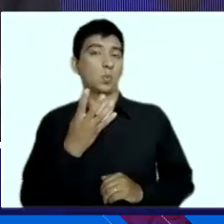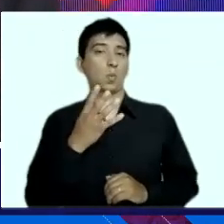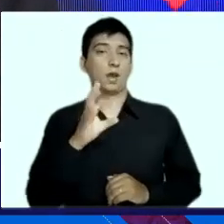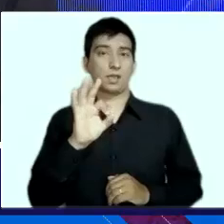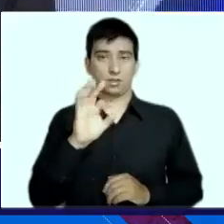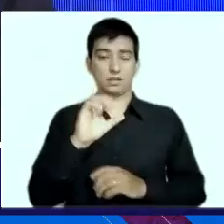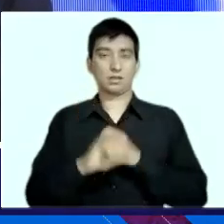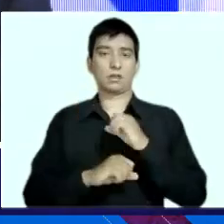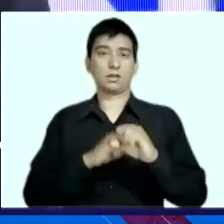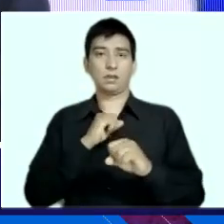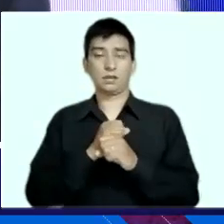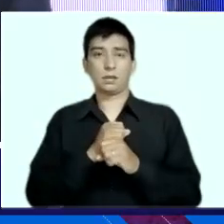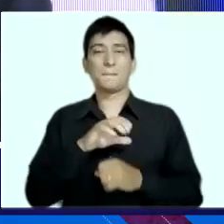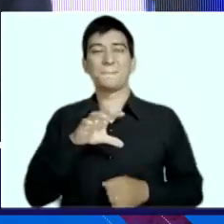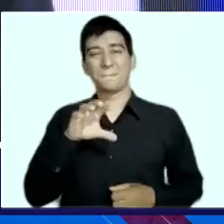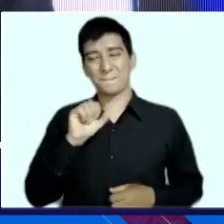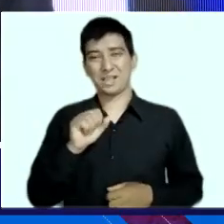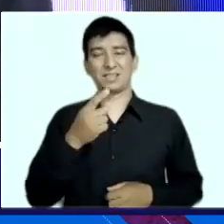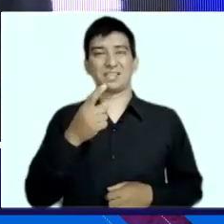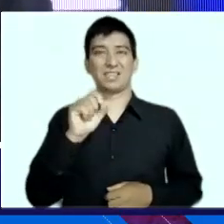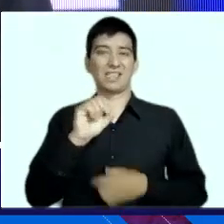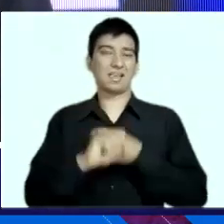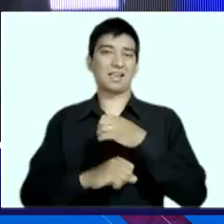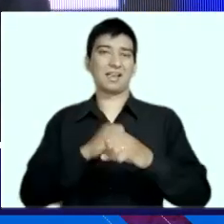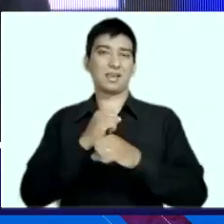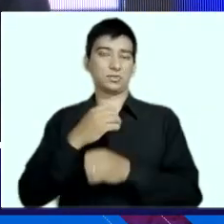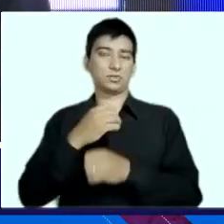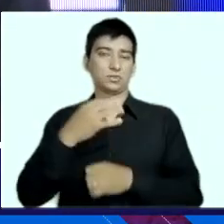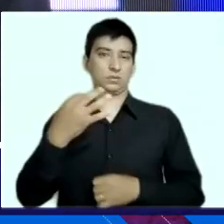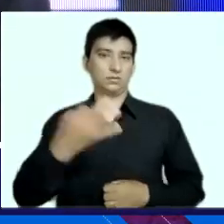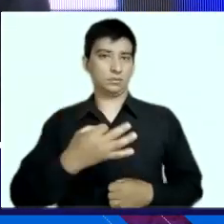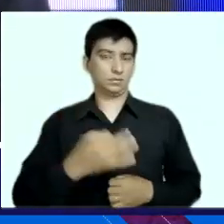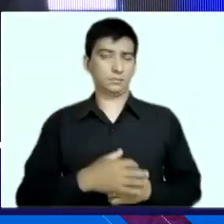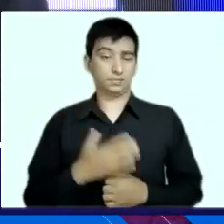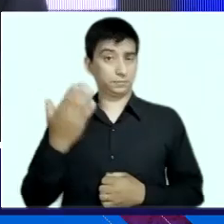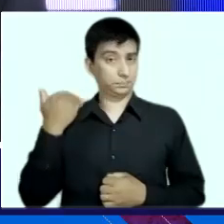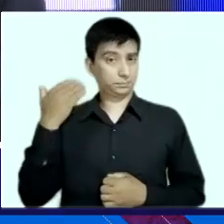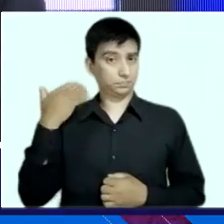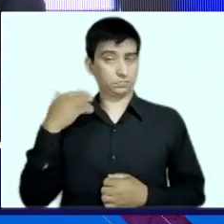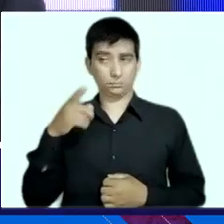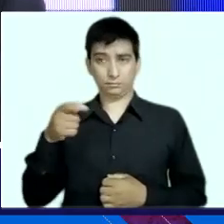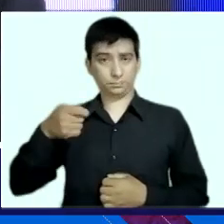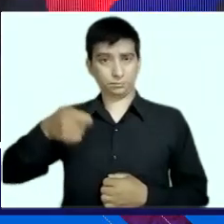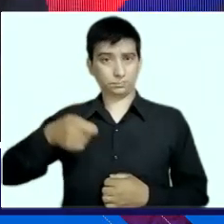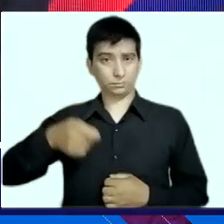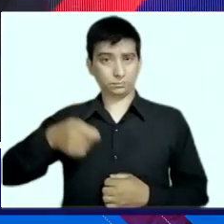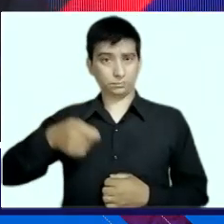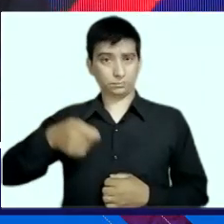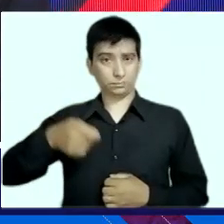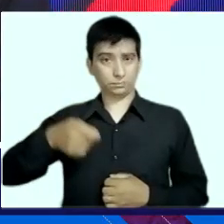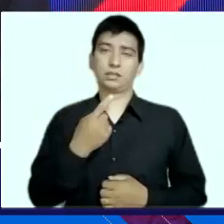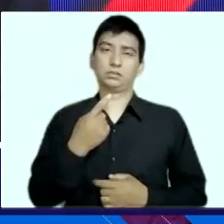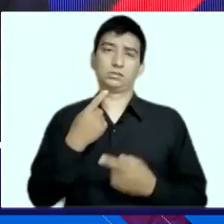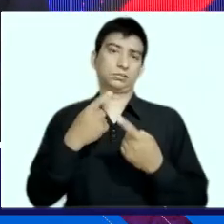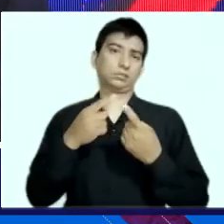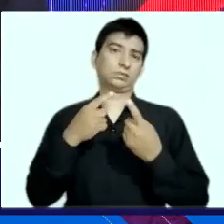10 años de seguridad. Y yo recuerdo que cuando se debatía el juicio de Adolfo Trote, había detalles muy interesantes que nos